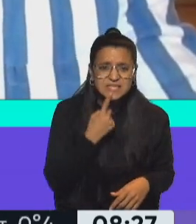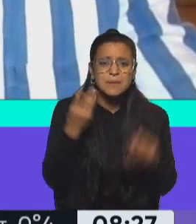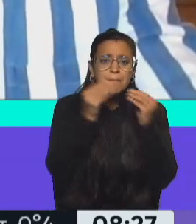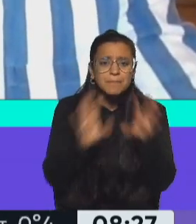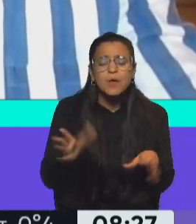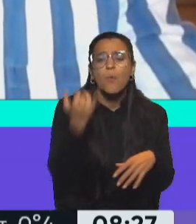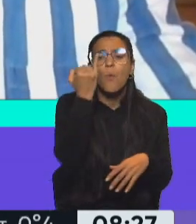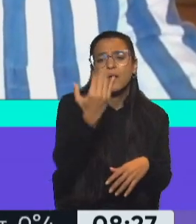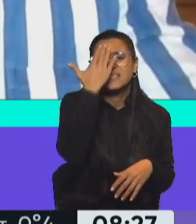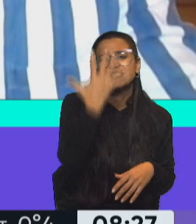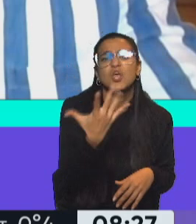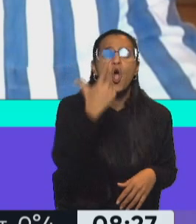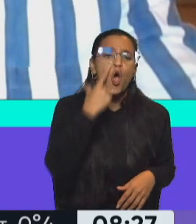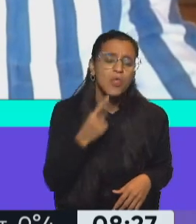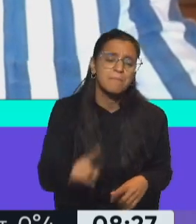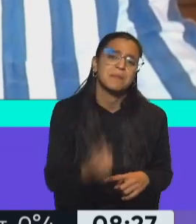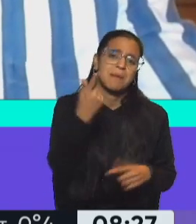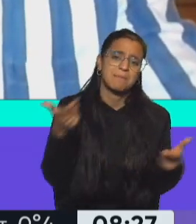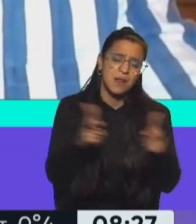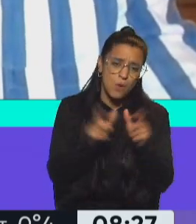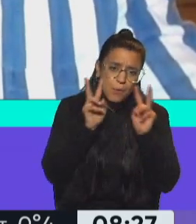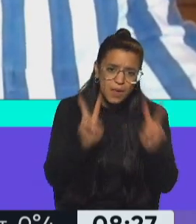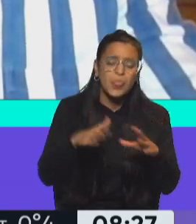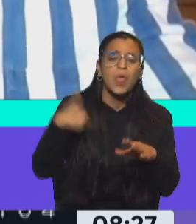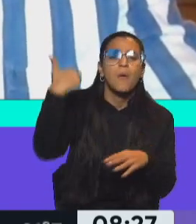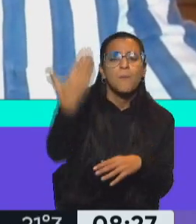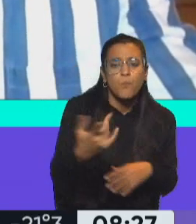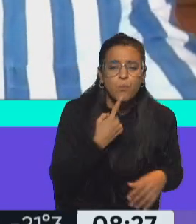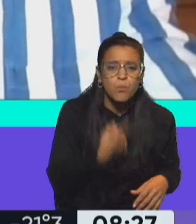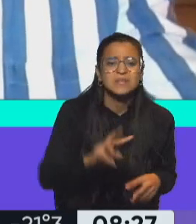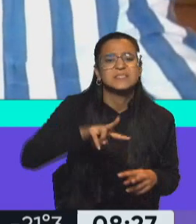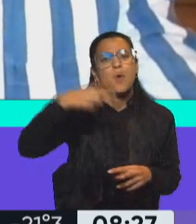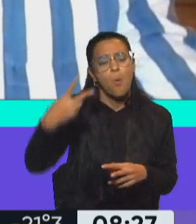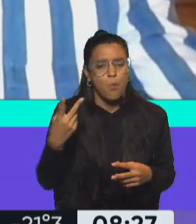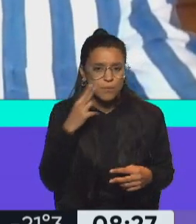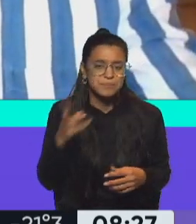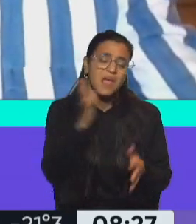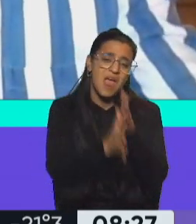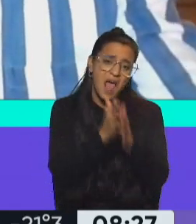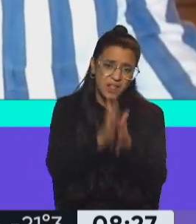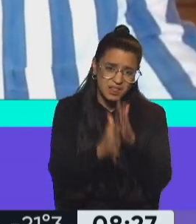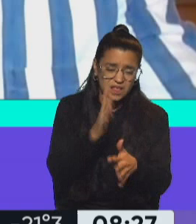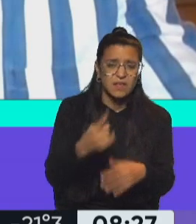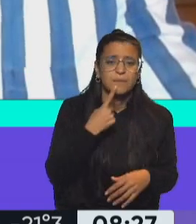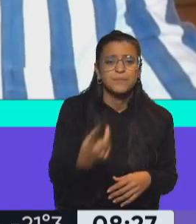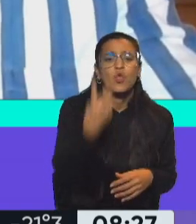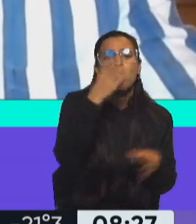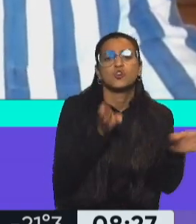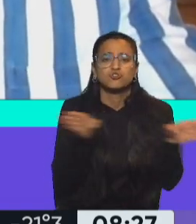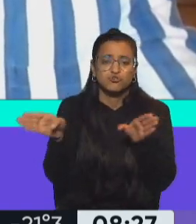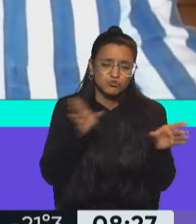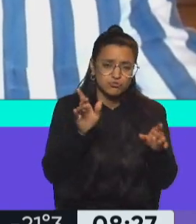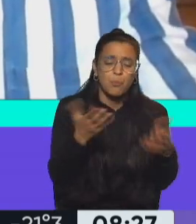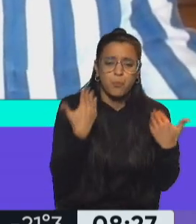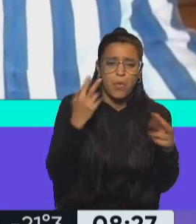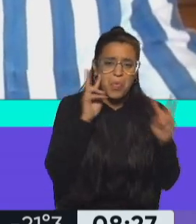jueves, 5 días para ver la primera película y después se va reponiendo con la segunda. Así que gratuitamente, a través de dos plataformas,